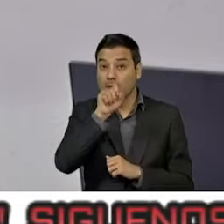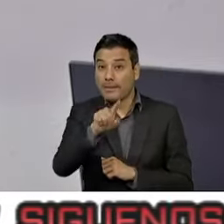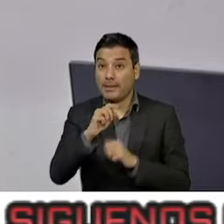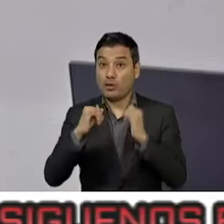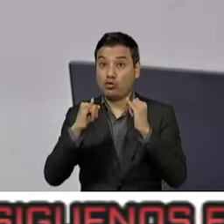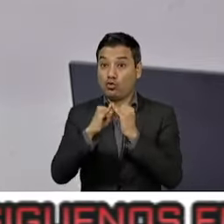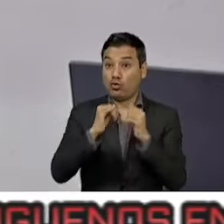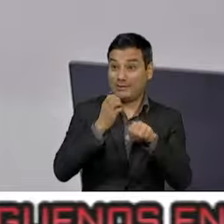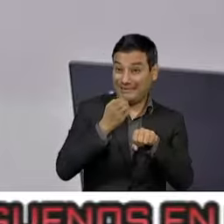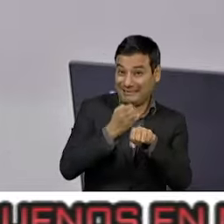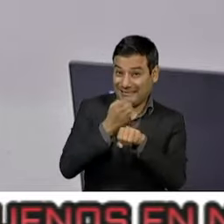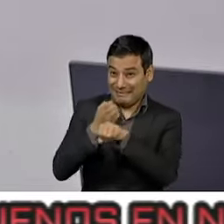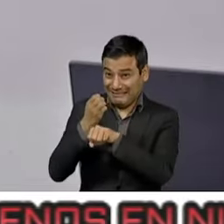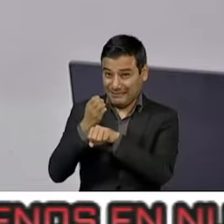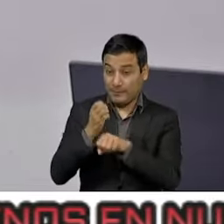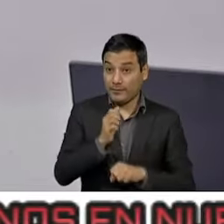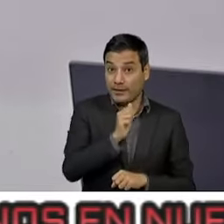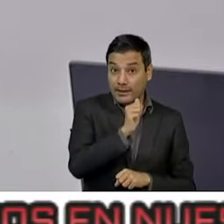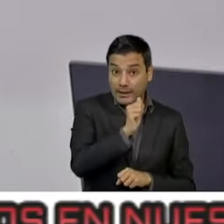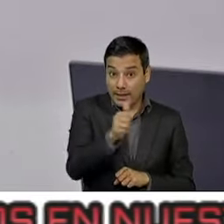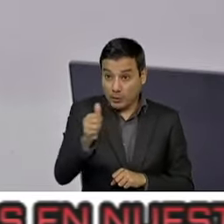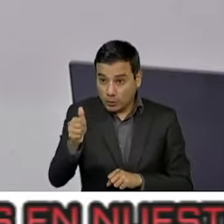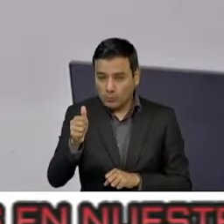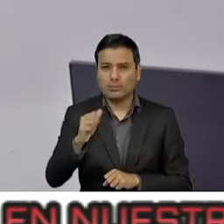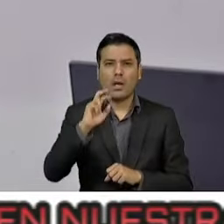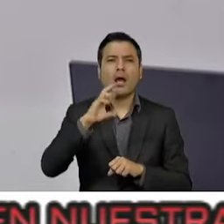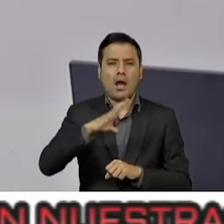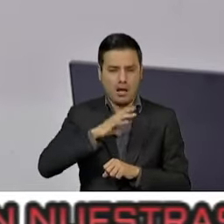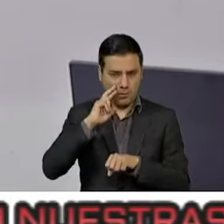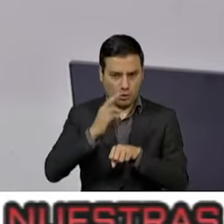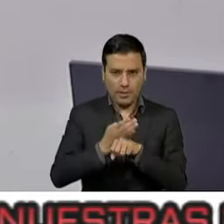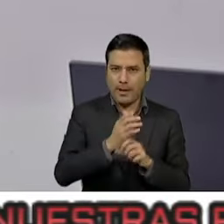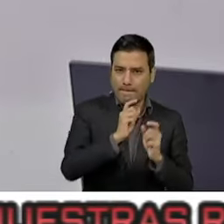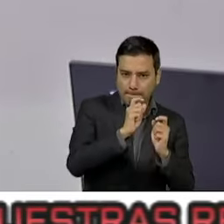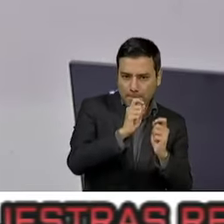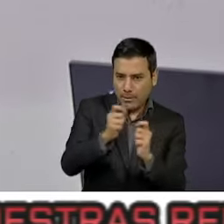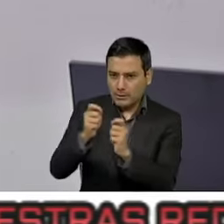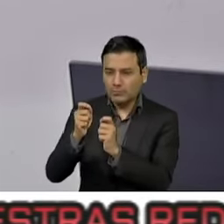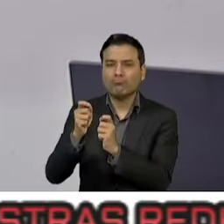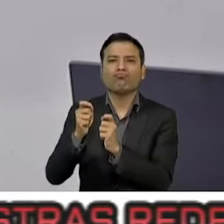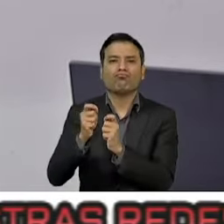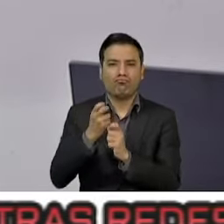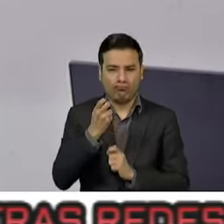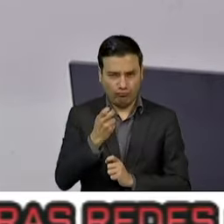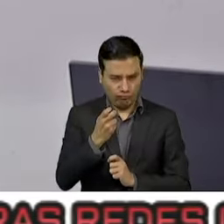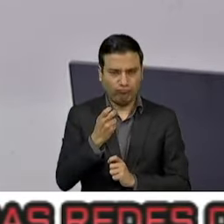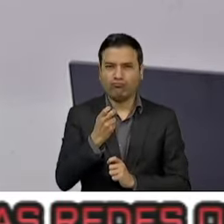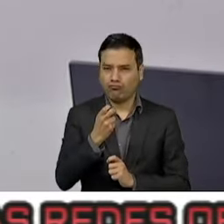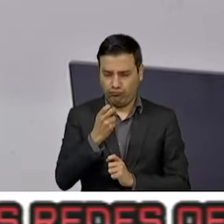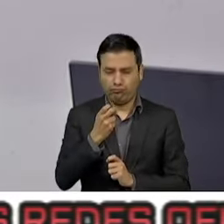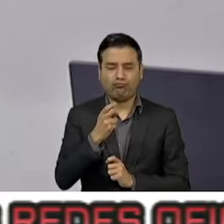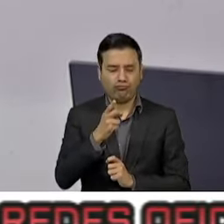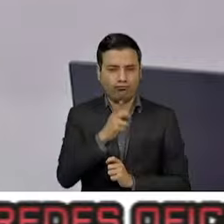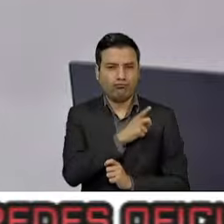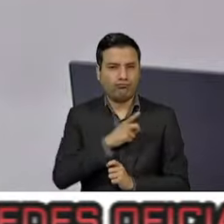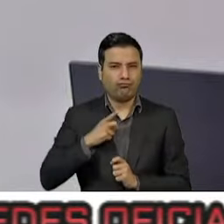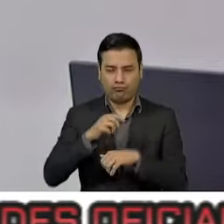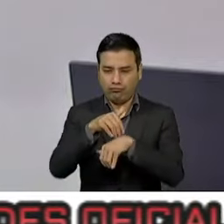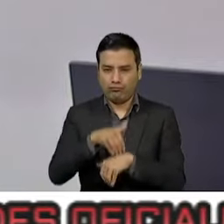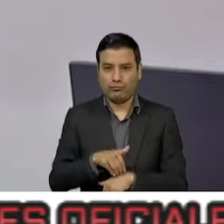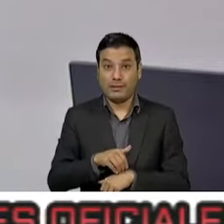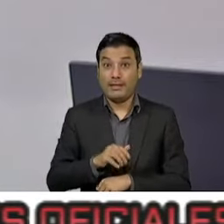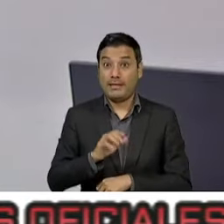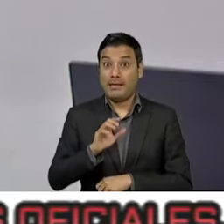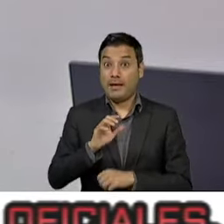cada entidad federativa tienen bajo su responsabilidad la realización de la función electoral. A 58 días de la